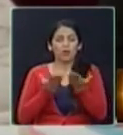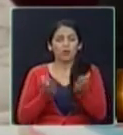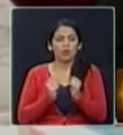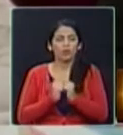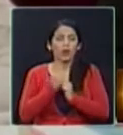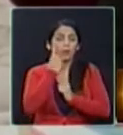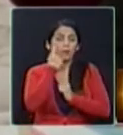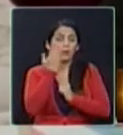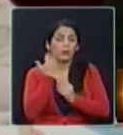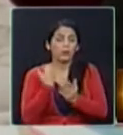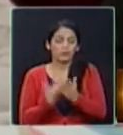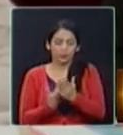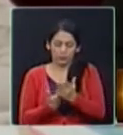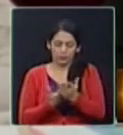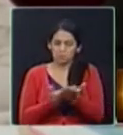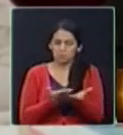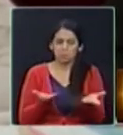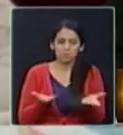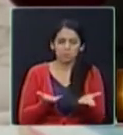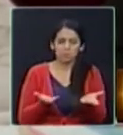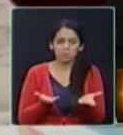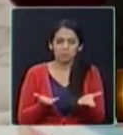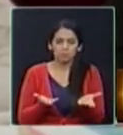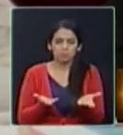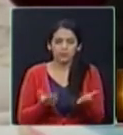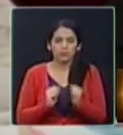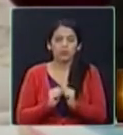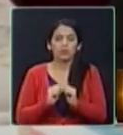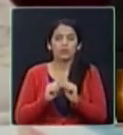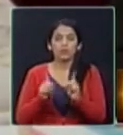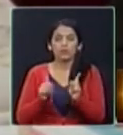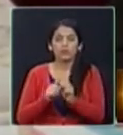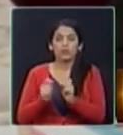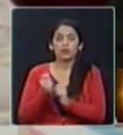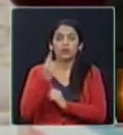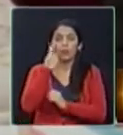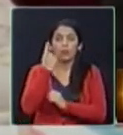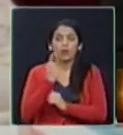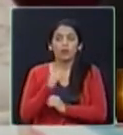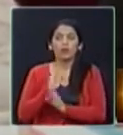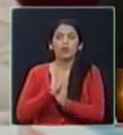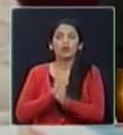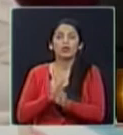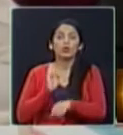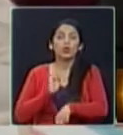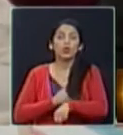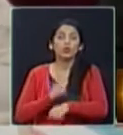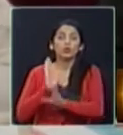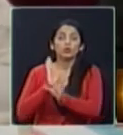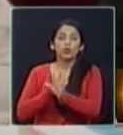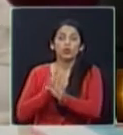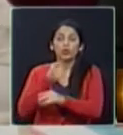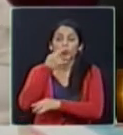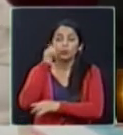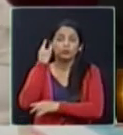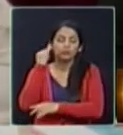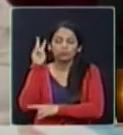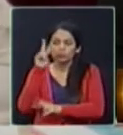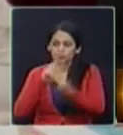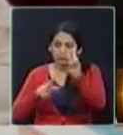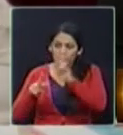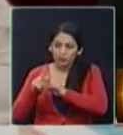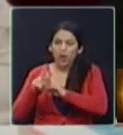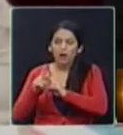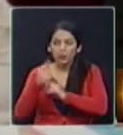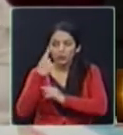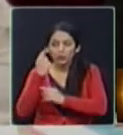una de las principales pruebas son los exámenes psicológicos. Y muchas de las ocasiones los exámenes psicológicos, como